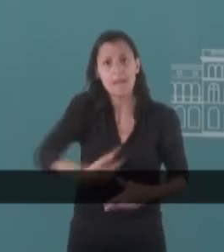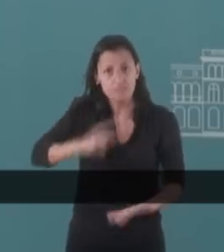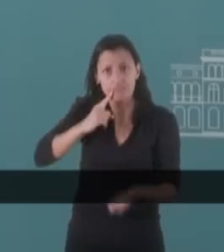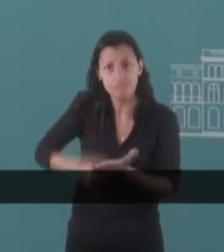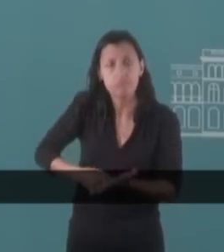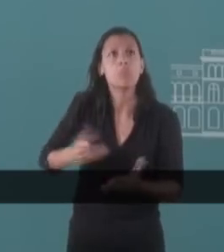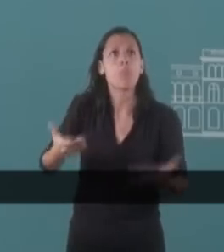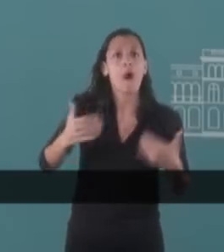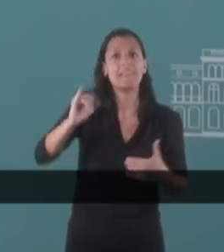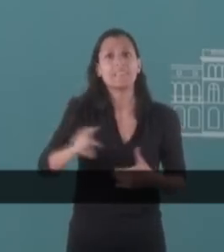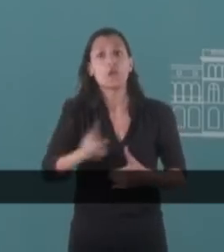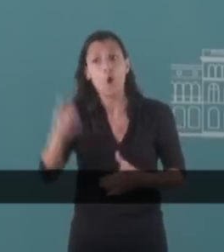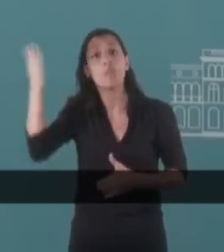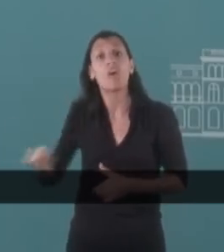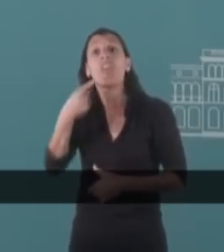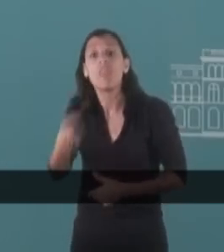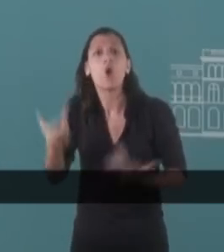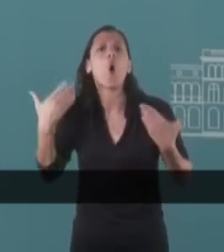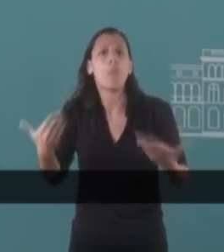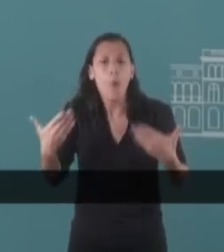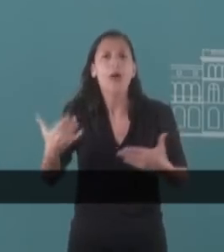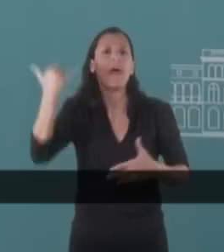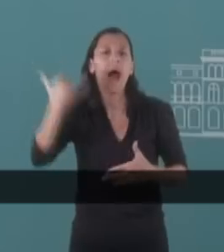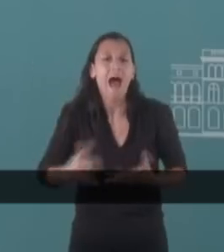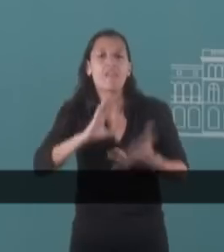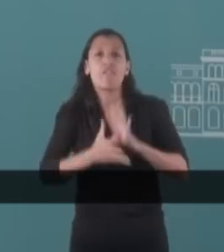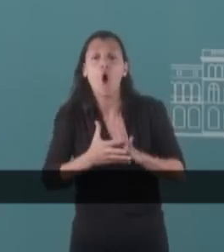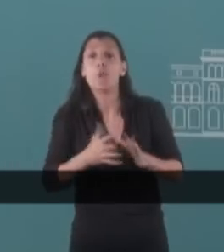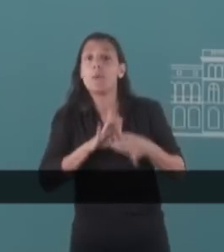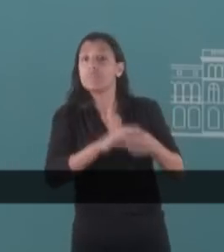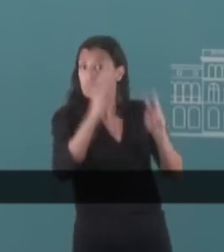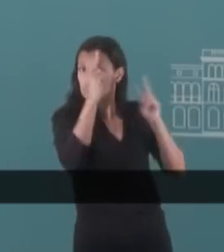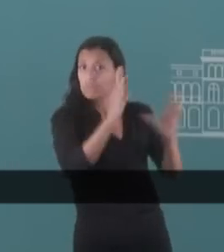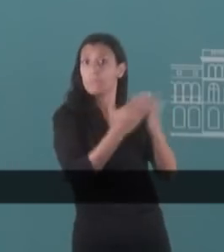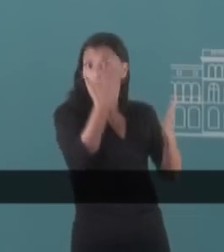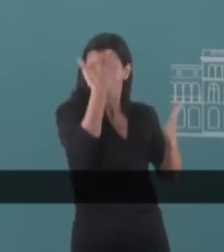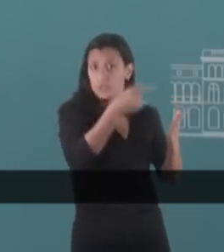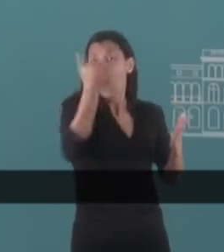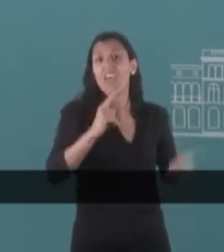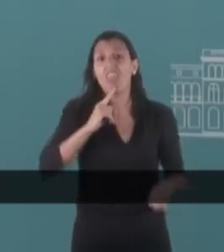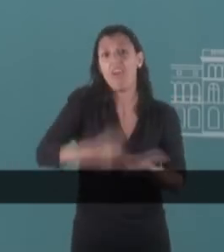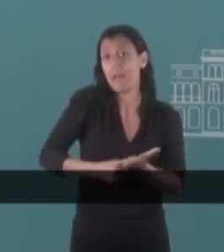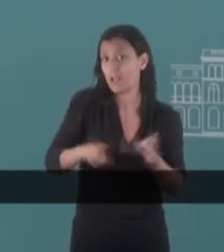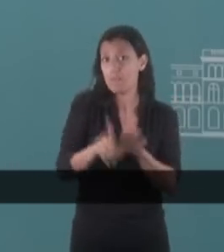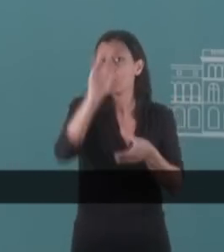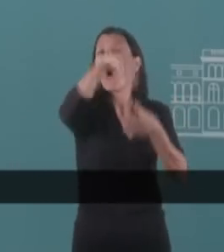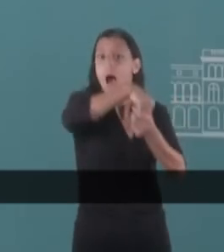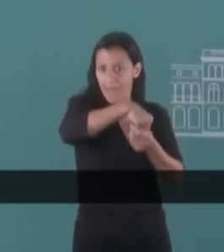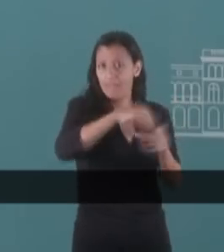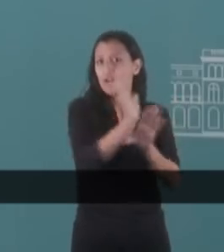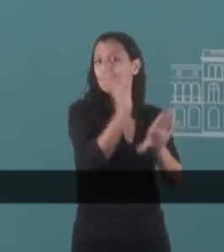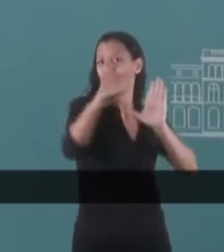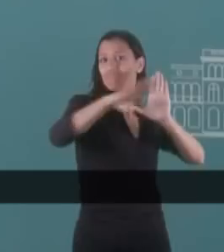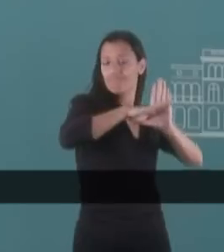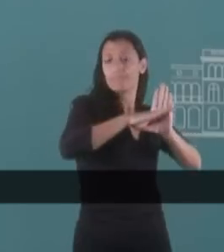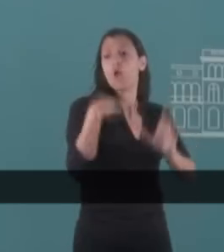o era posible y dijo que existía el mecanismo en la Constitución. Efectivamente, el mecanismo de los DNU existe en la Constitución. Nosotros lo que